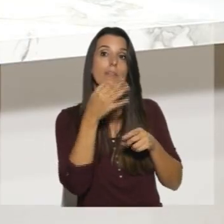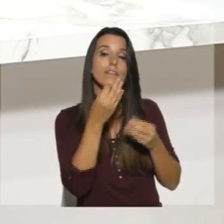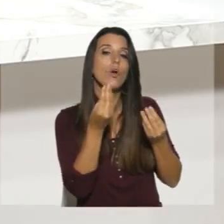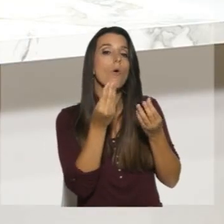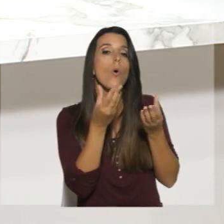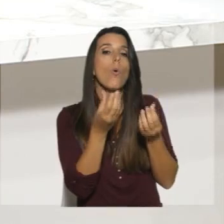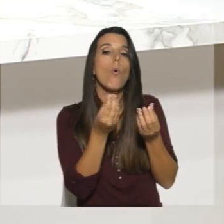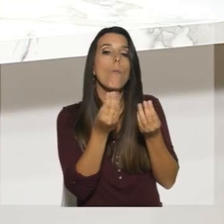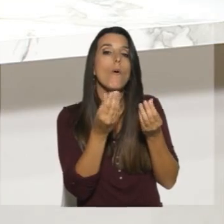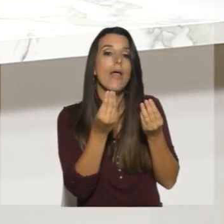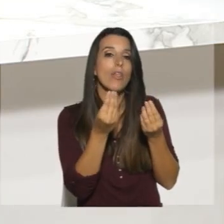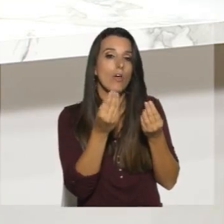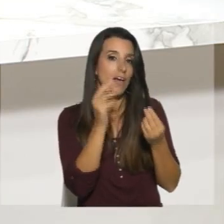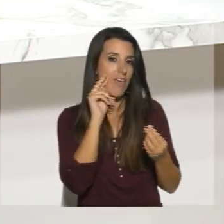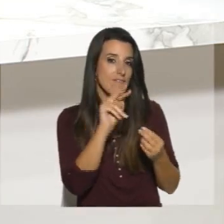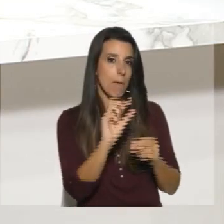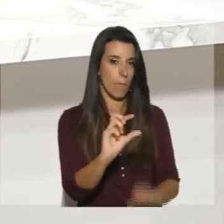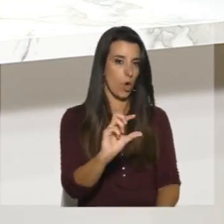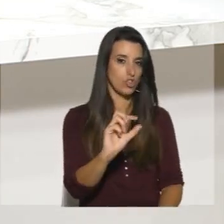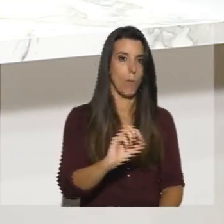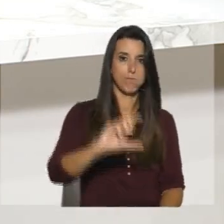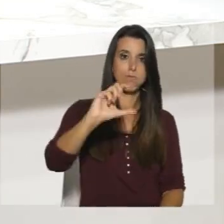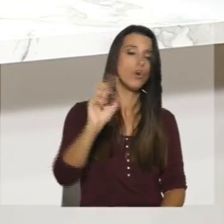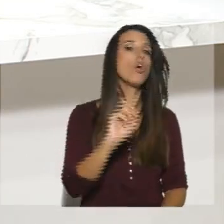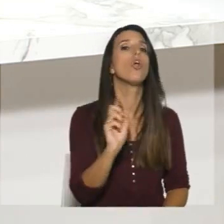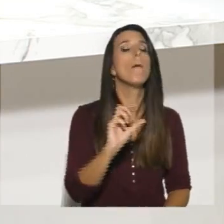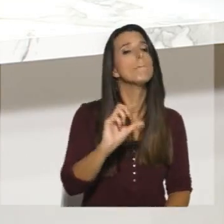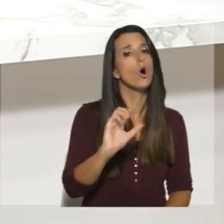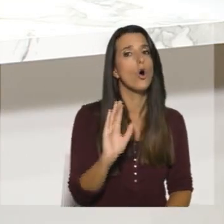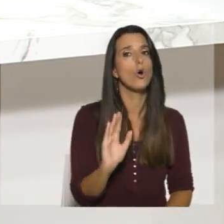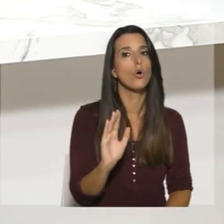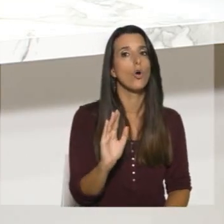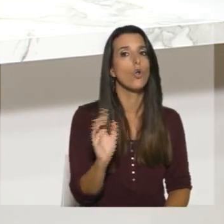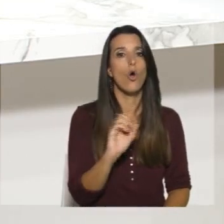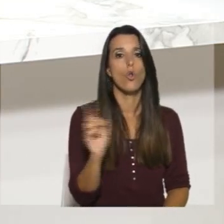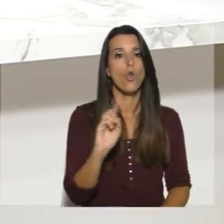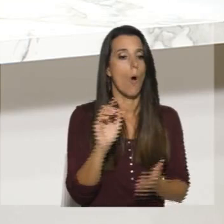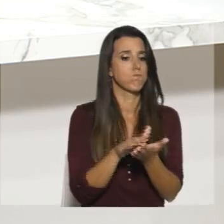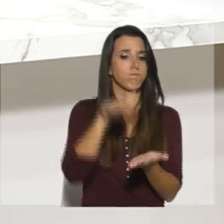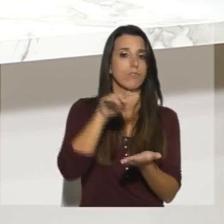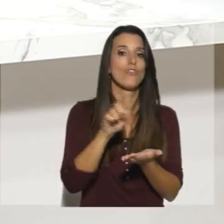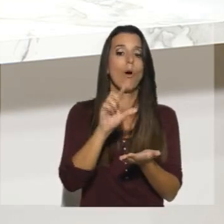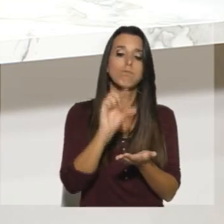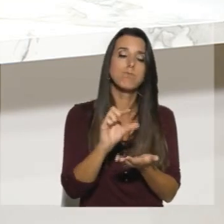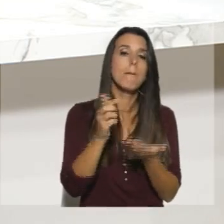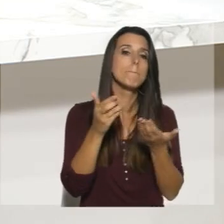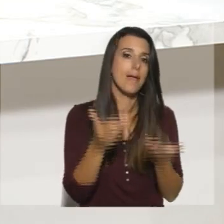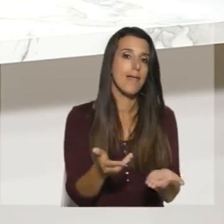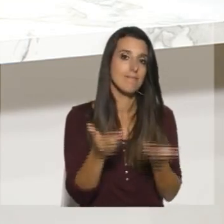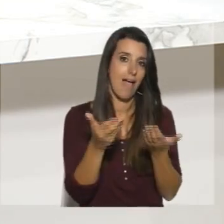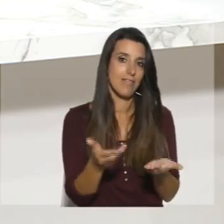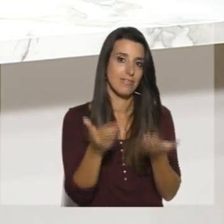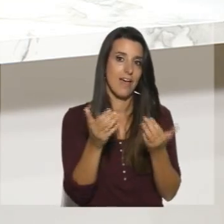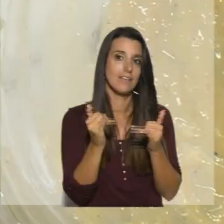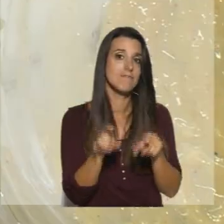¿viste? Claro. Es como de hecho, consiste. No es muy alto, sino no es muy como, alto. Claro, ¿no te crees? No es bizcochuelos. Exacto. No, es una masa que es densa. Es tal cual como si fuera